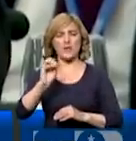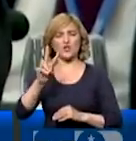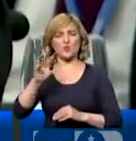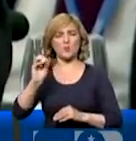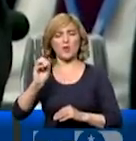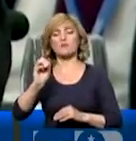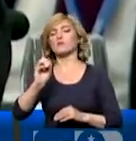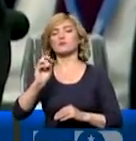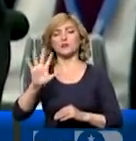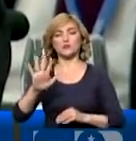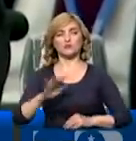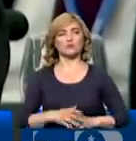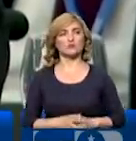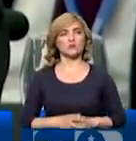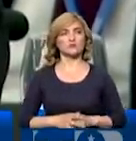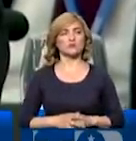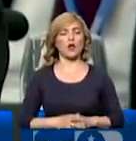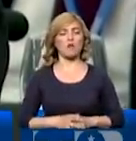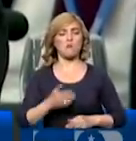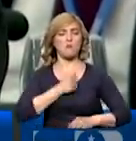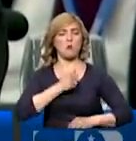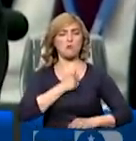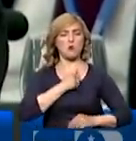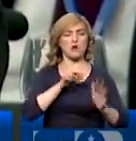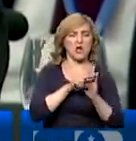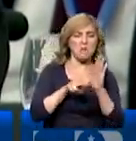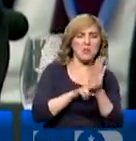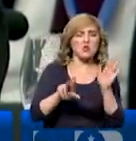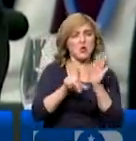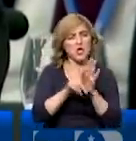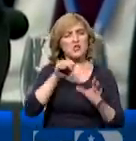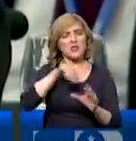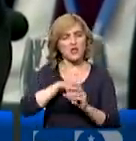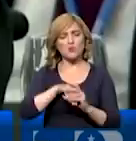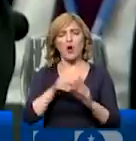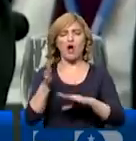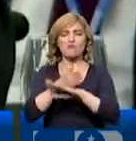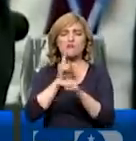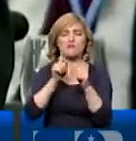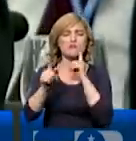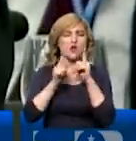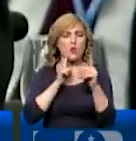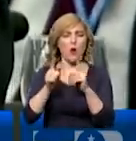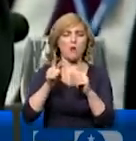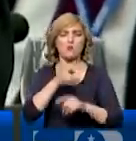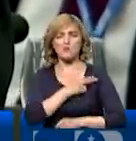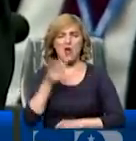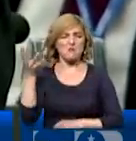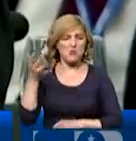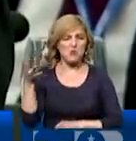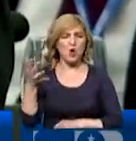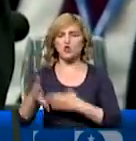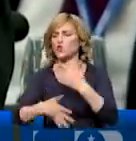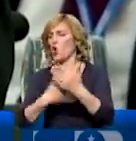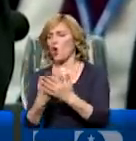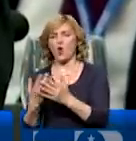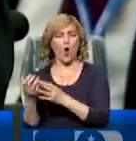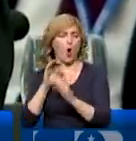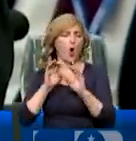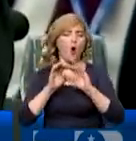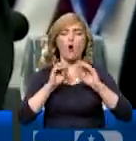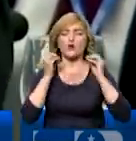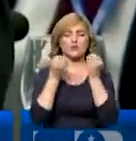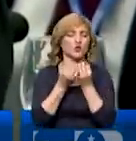respecto es fruto del diálogo con diversos sectores públicos, privados, académicos y no gubernamentales. Así, de